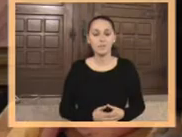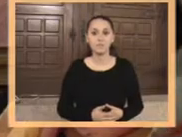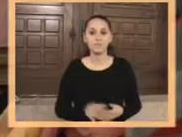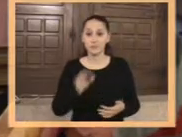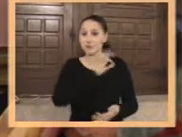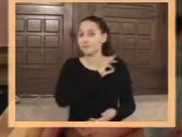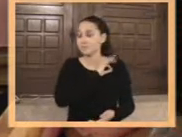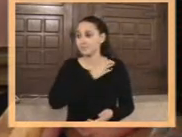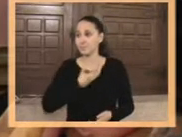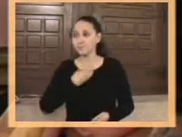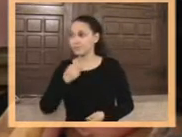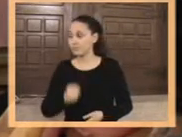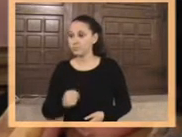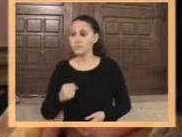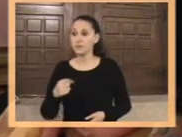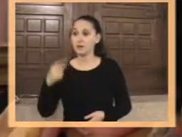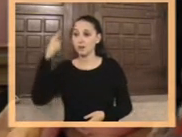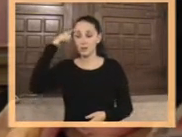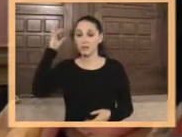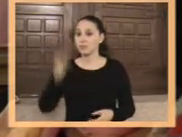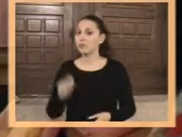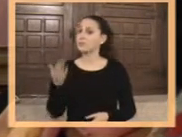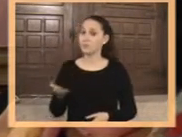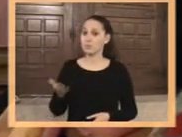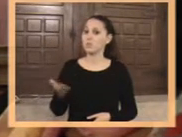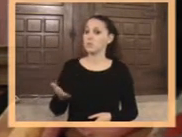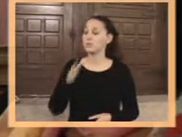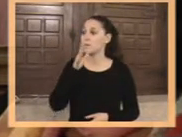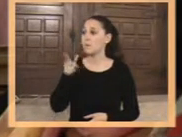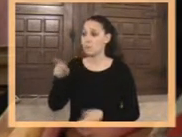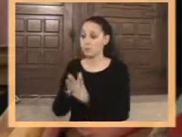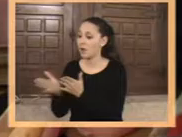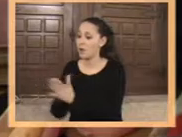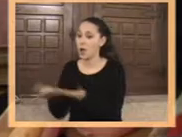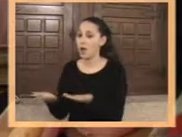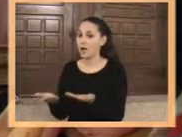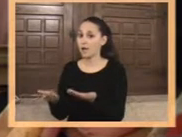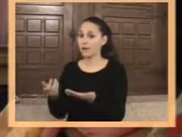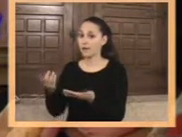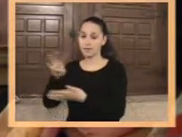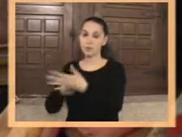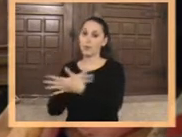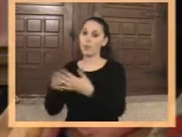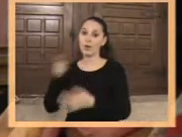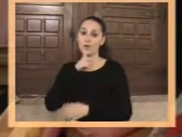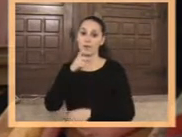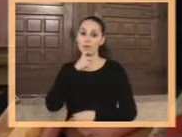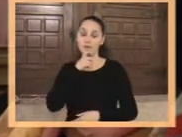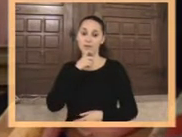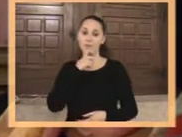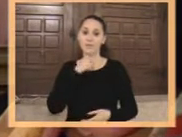es más importante, y es que además lo hago porque yo creo que usted tiene la agenda más complicada de todos nosotros. Y entonces, a usted le vendría